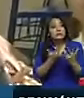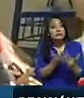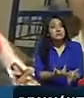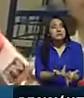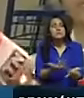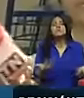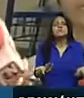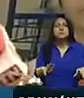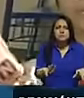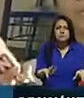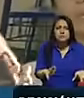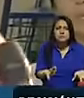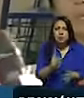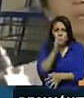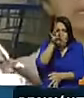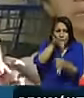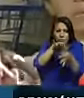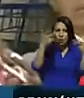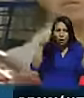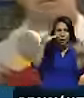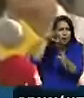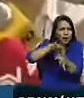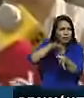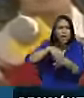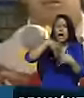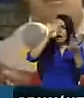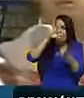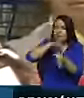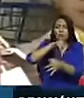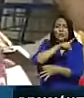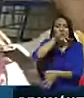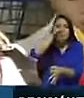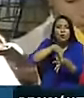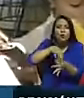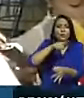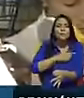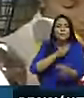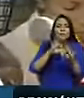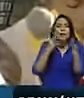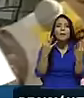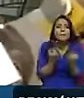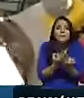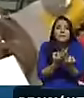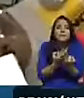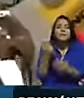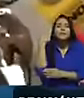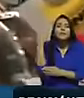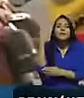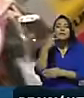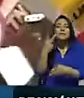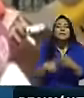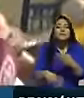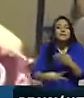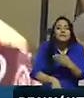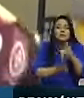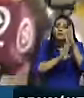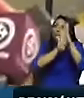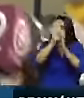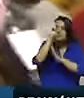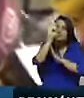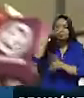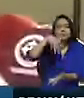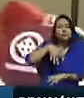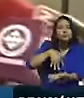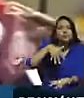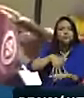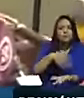trata no de una elección cualquiera se trata de votar por nuestras familias por el derecho de nuestros hijos a progresar a estudiar